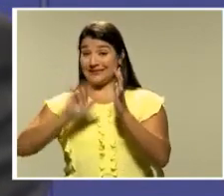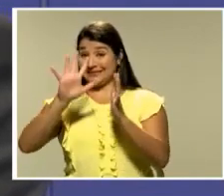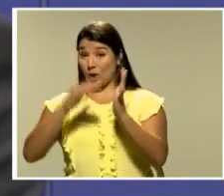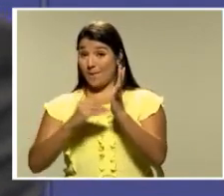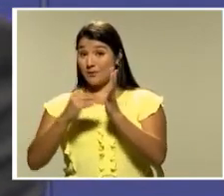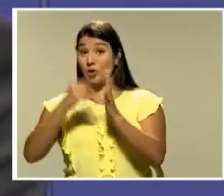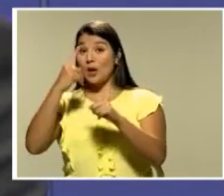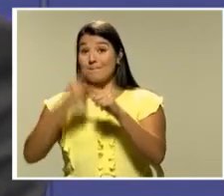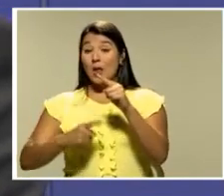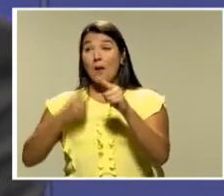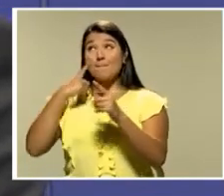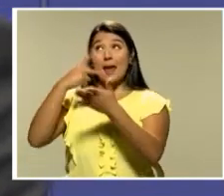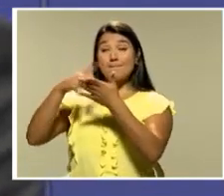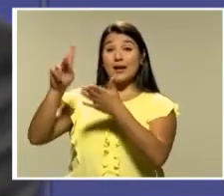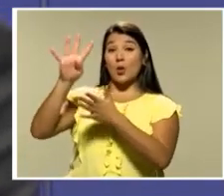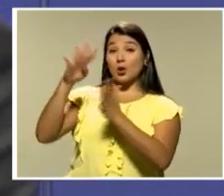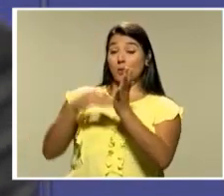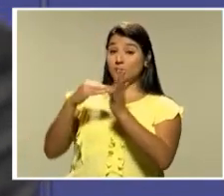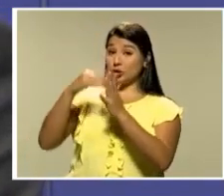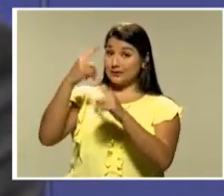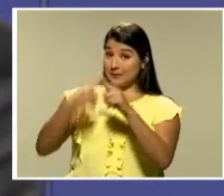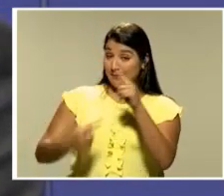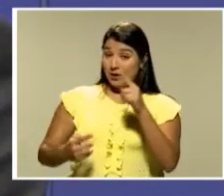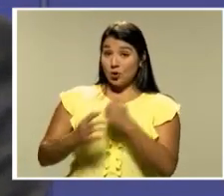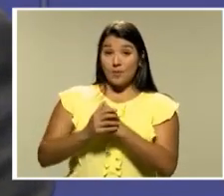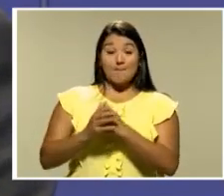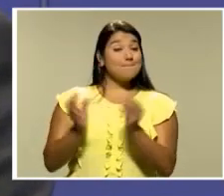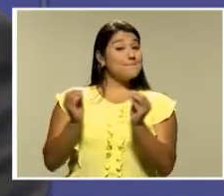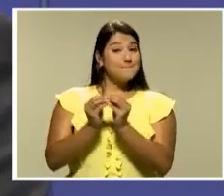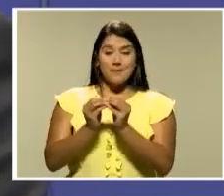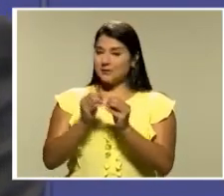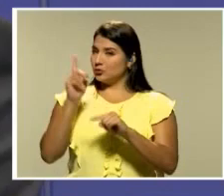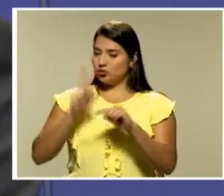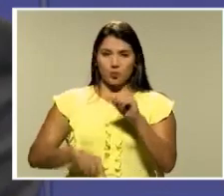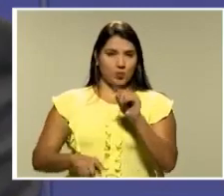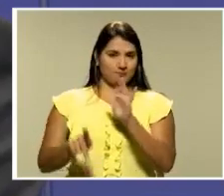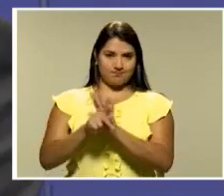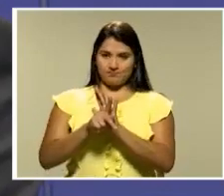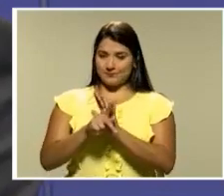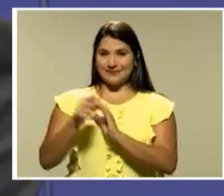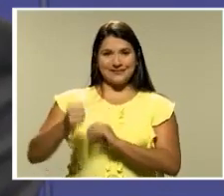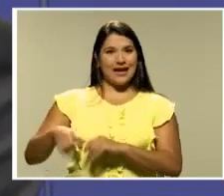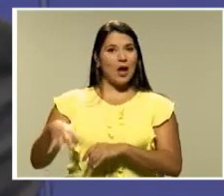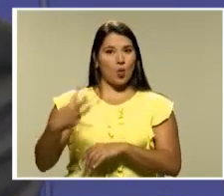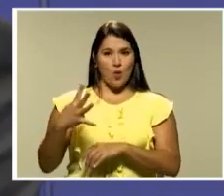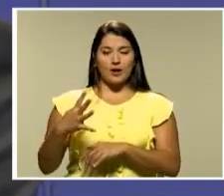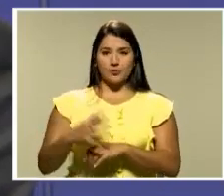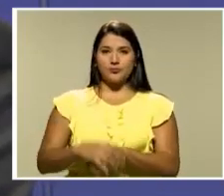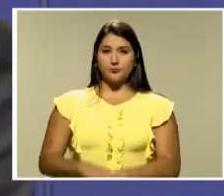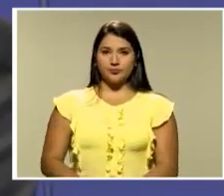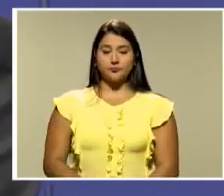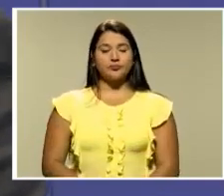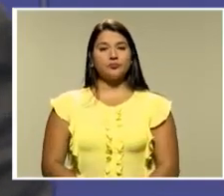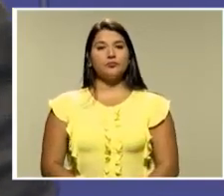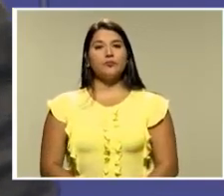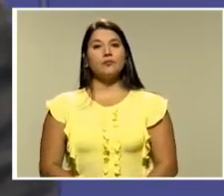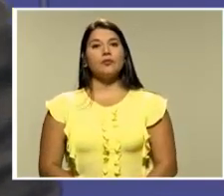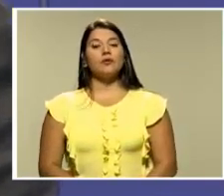medio para que le queden 4 millones y medio. Más de eso, la sala no lo permite, lo considera confiscatorio.